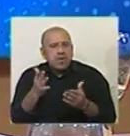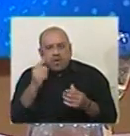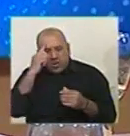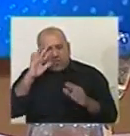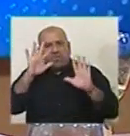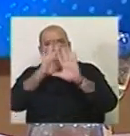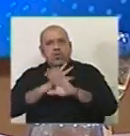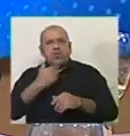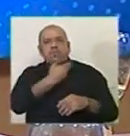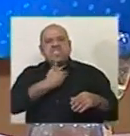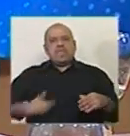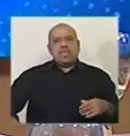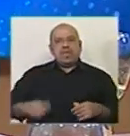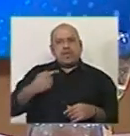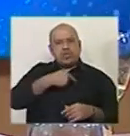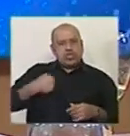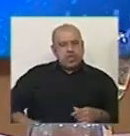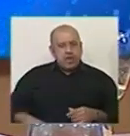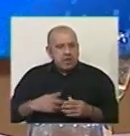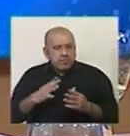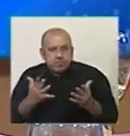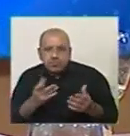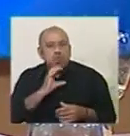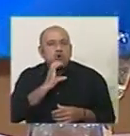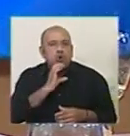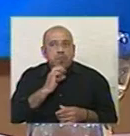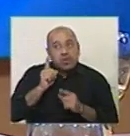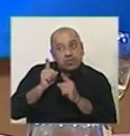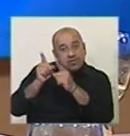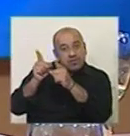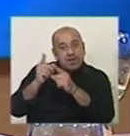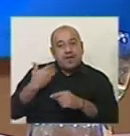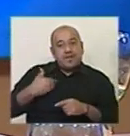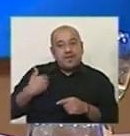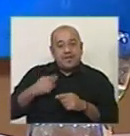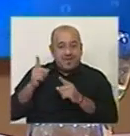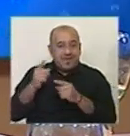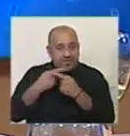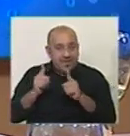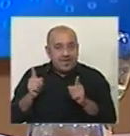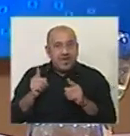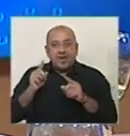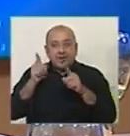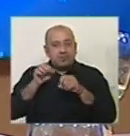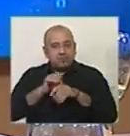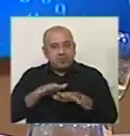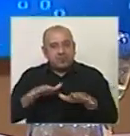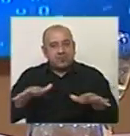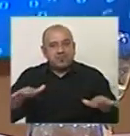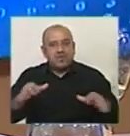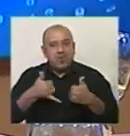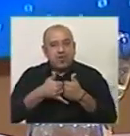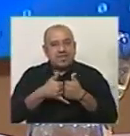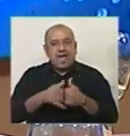al presidente chino. Es decir, anécdotas que además los argentinos son muy especiales para, sí, viralizarlas, hacerle